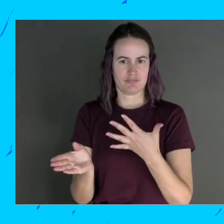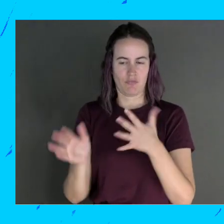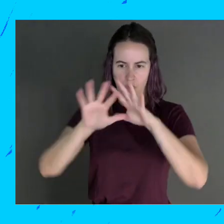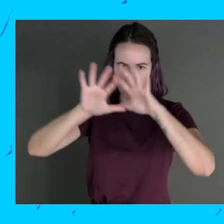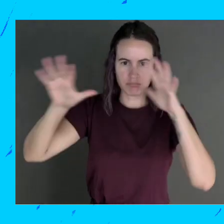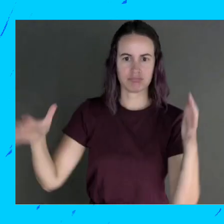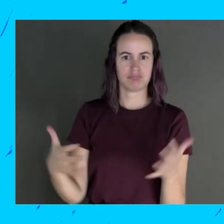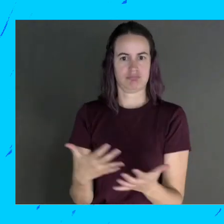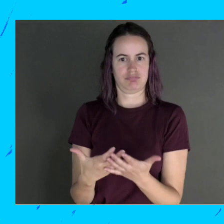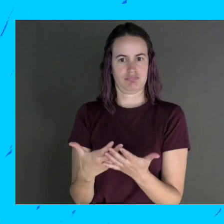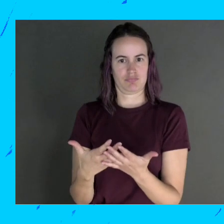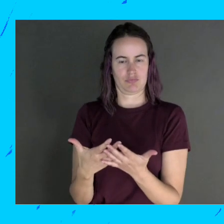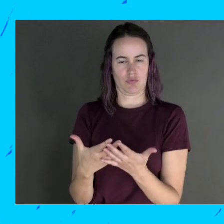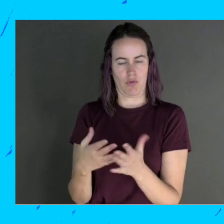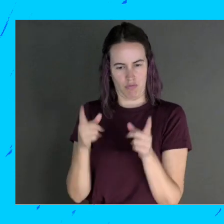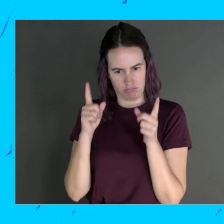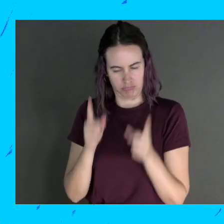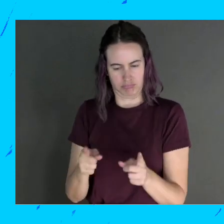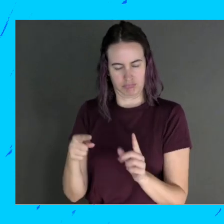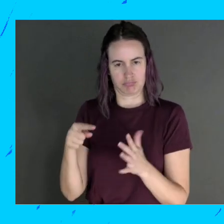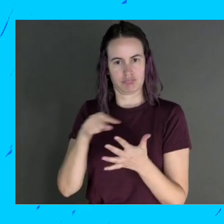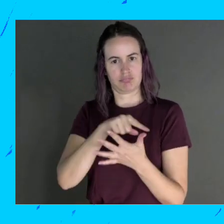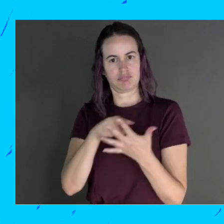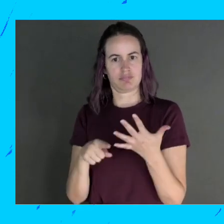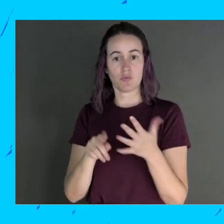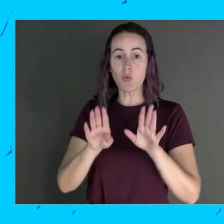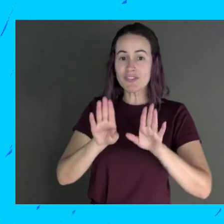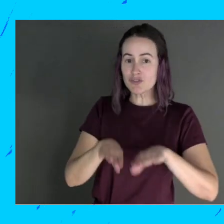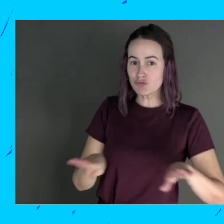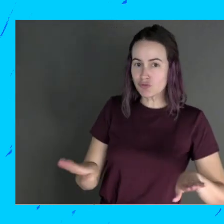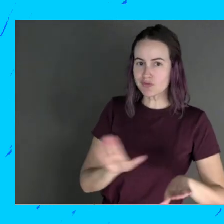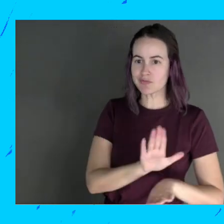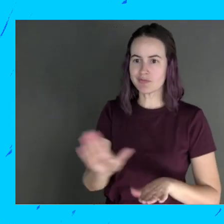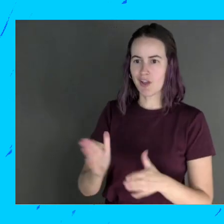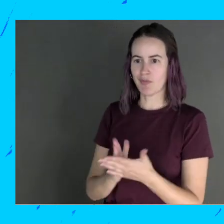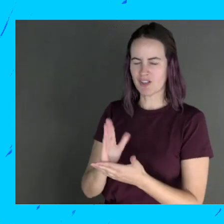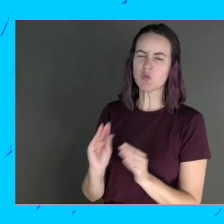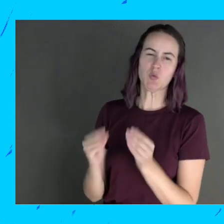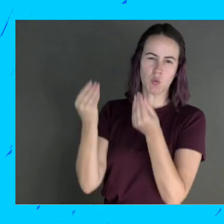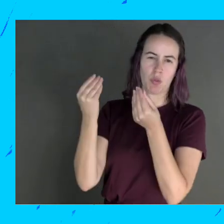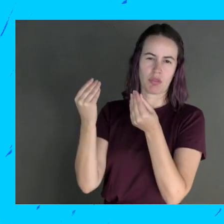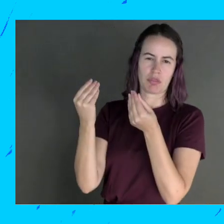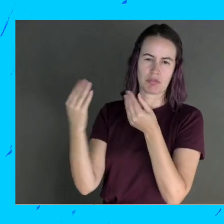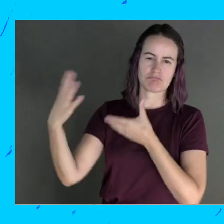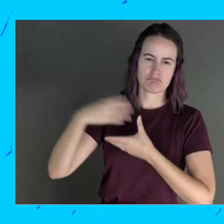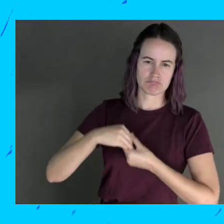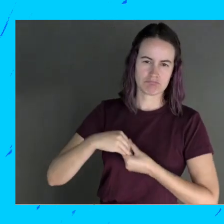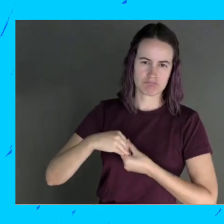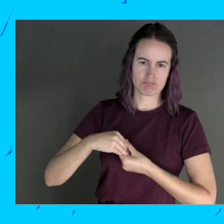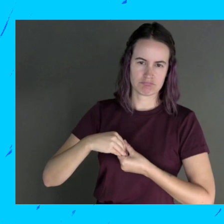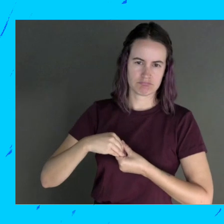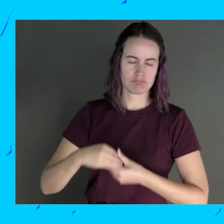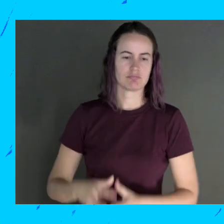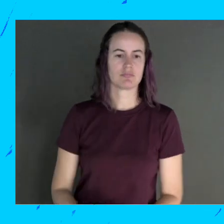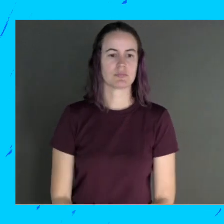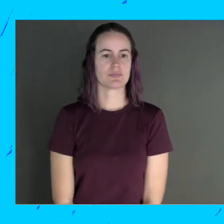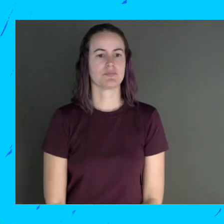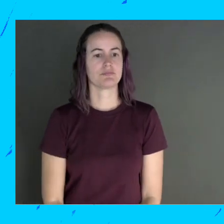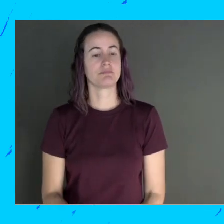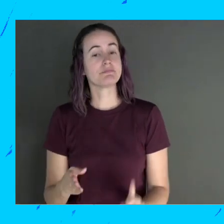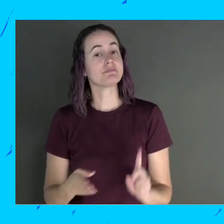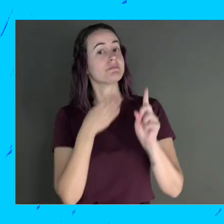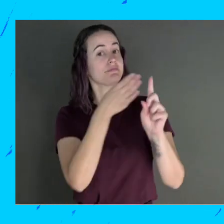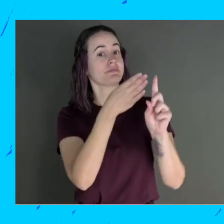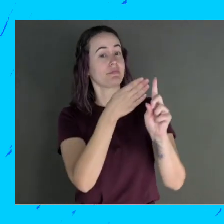de nuestro mandato total para garantizar el bienestar de todos los niños, y esto incluye a los